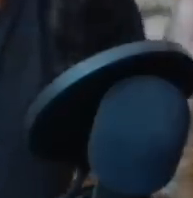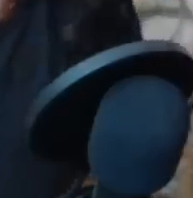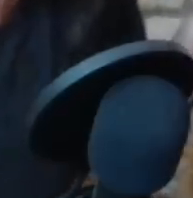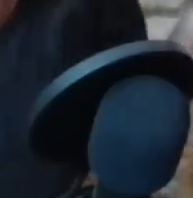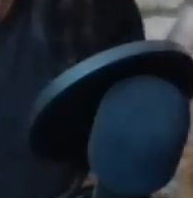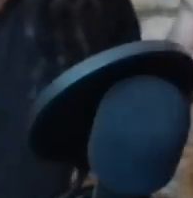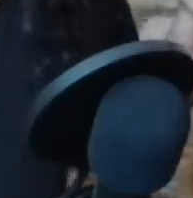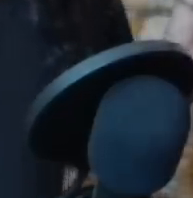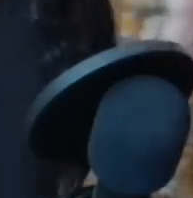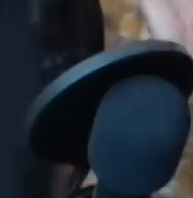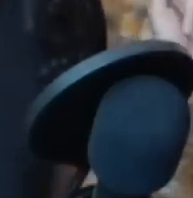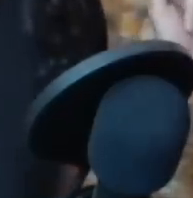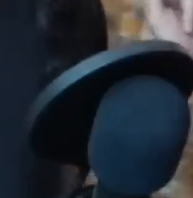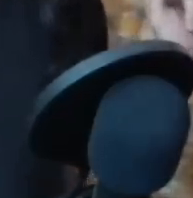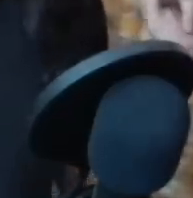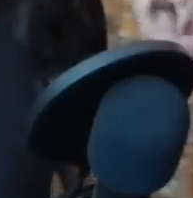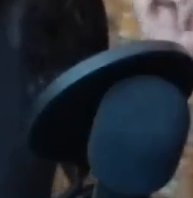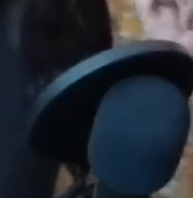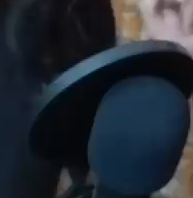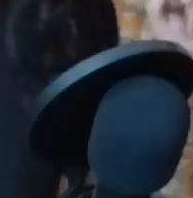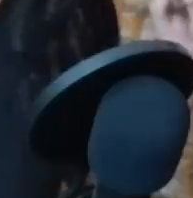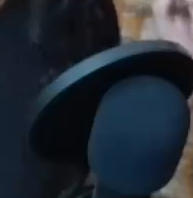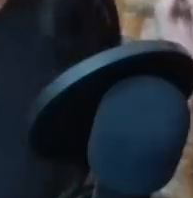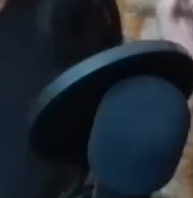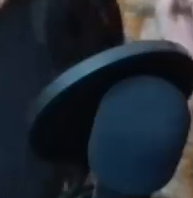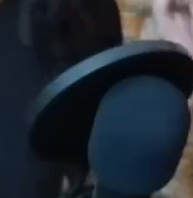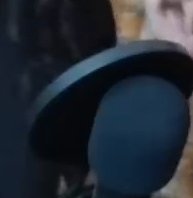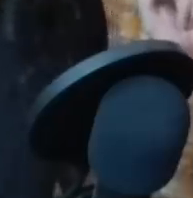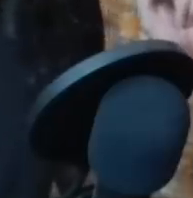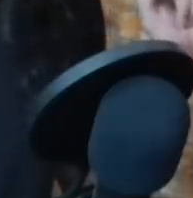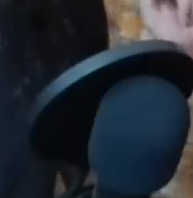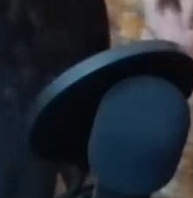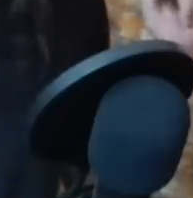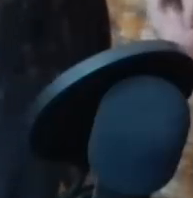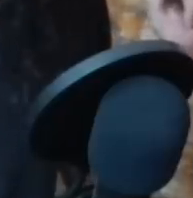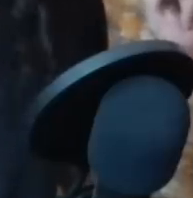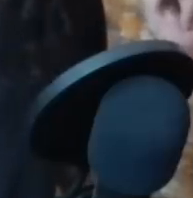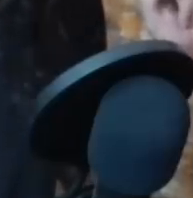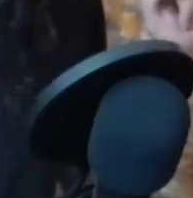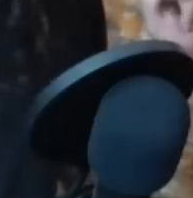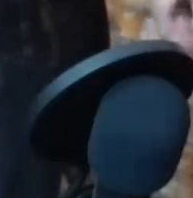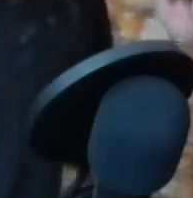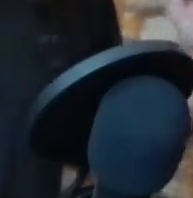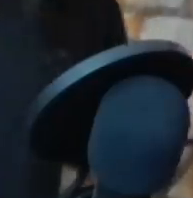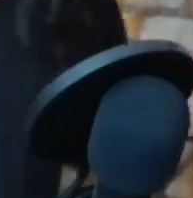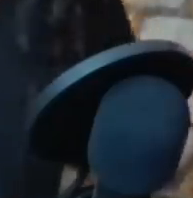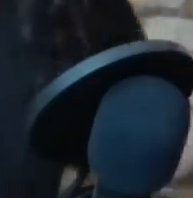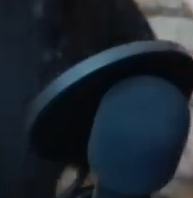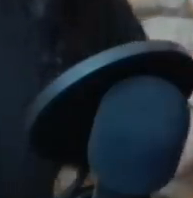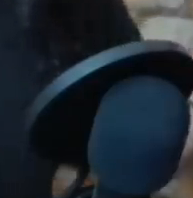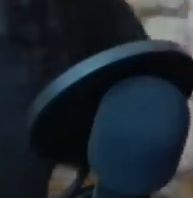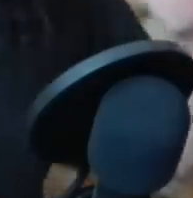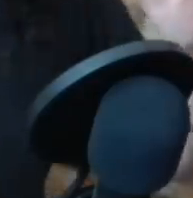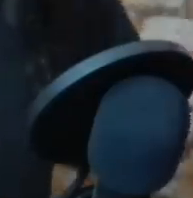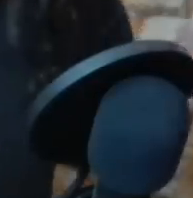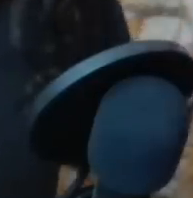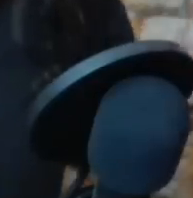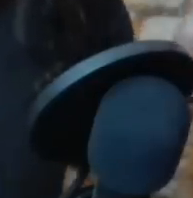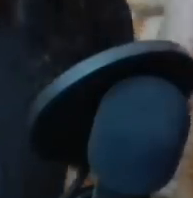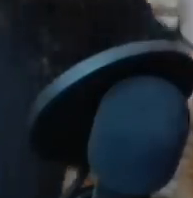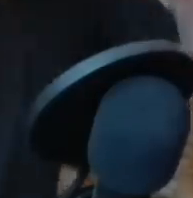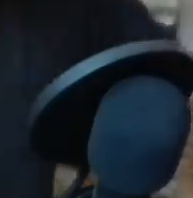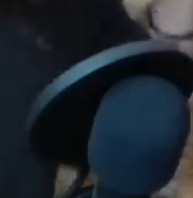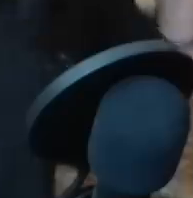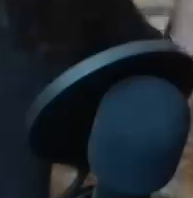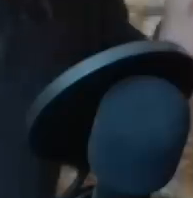no sé qué hacía con él yo es hijo de la chingada que que trabajaba con Peña Nieto ese güey ese funcionario acompañamiento a este güey le vendía dos toneladas